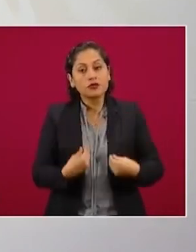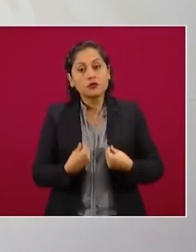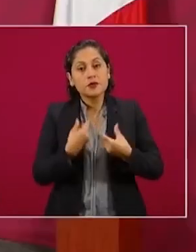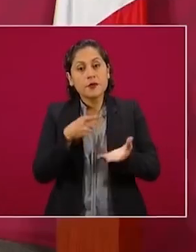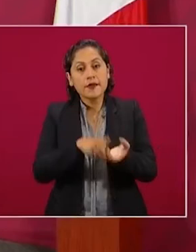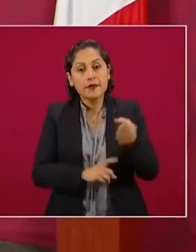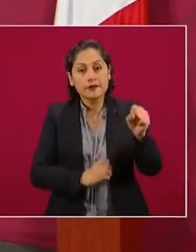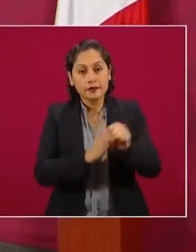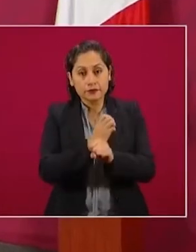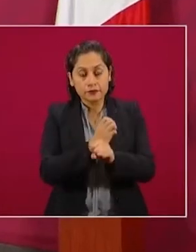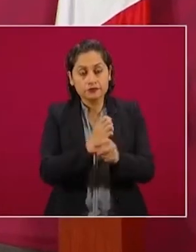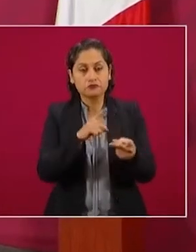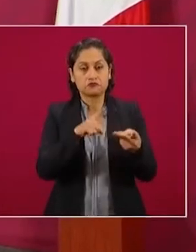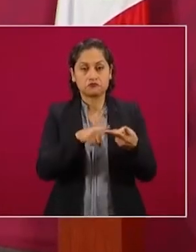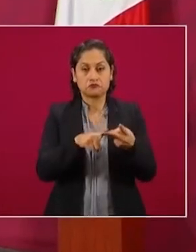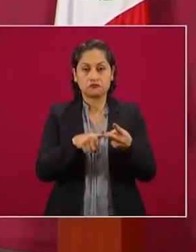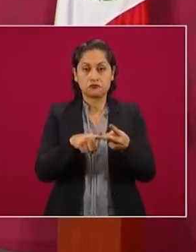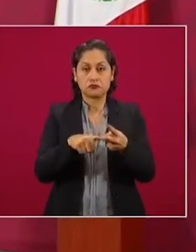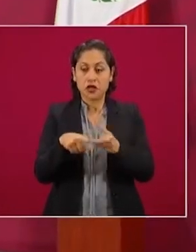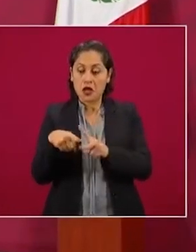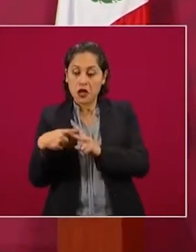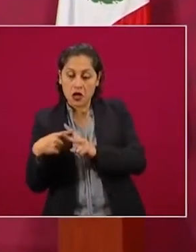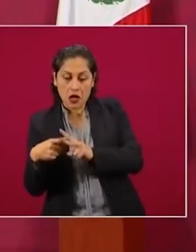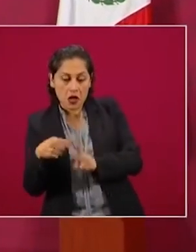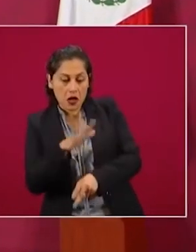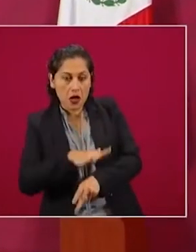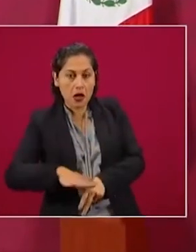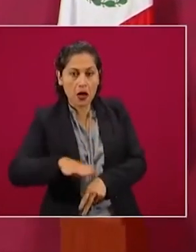a la pobreza